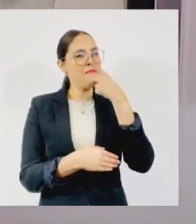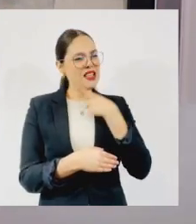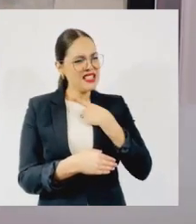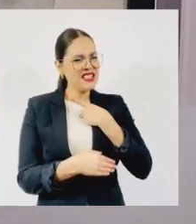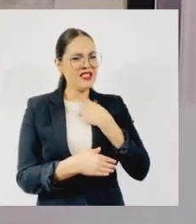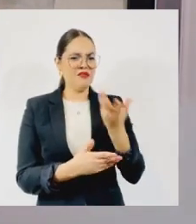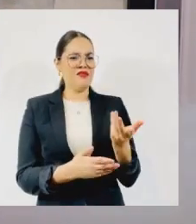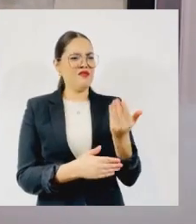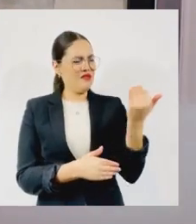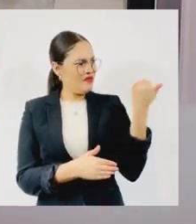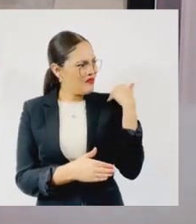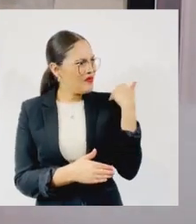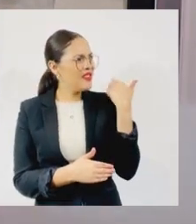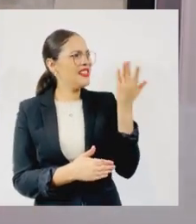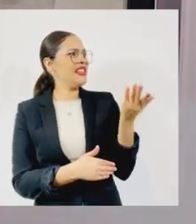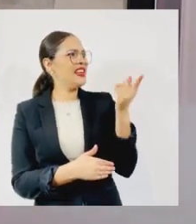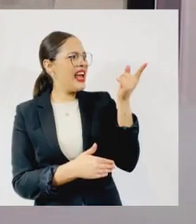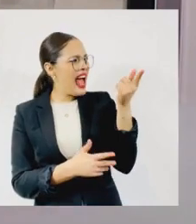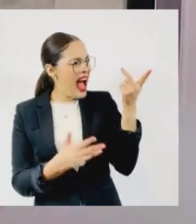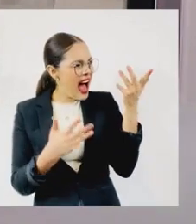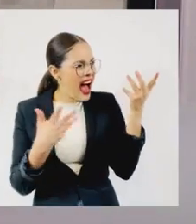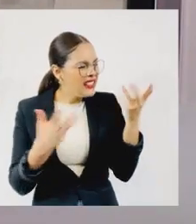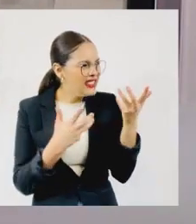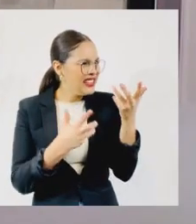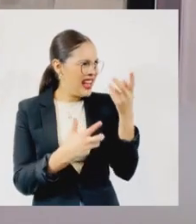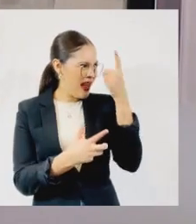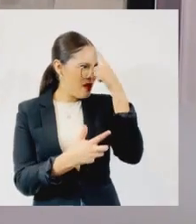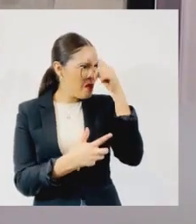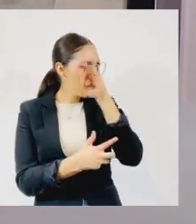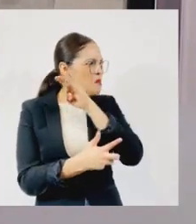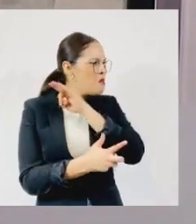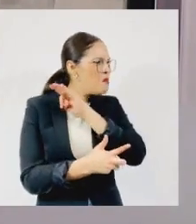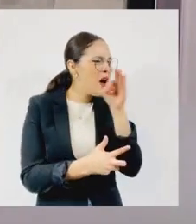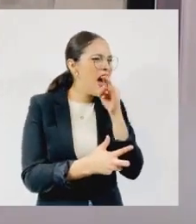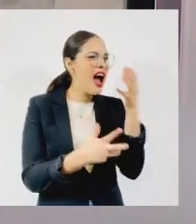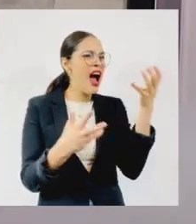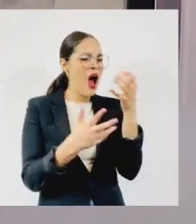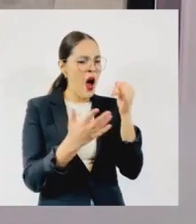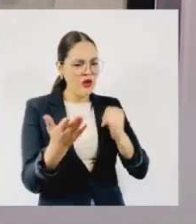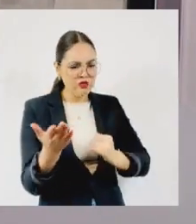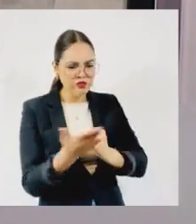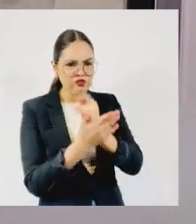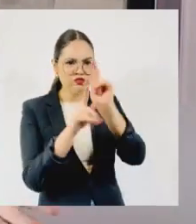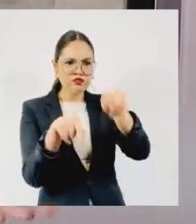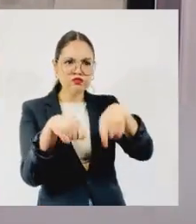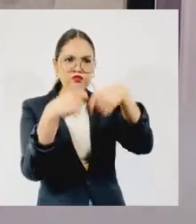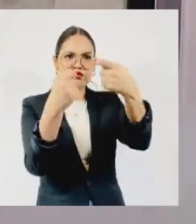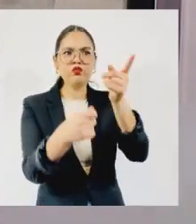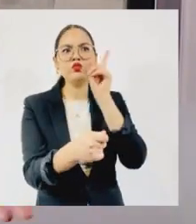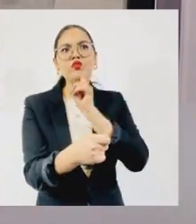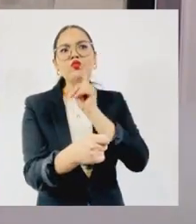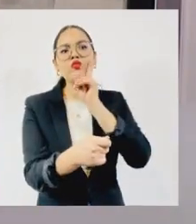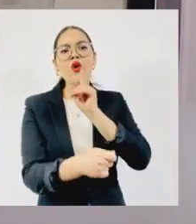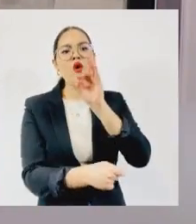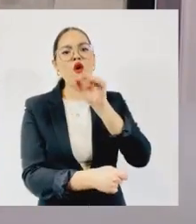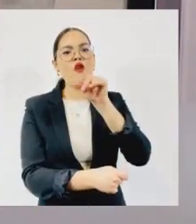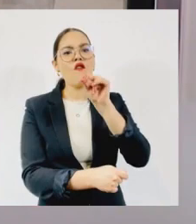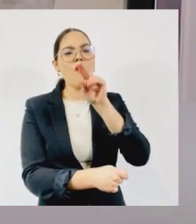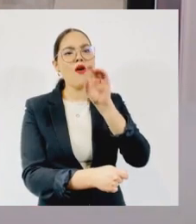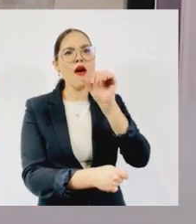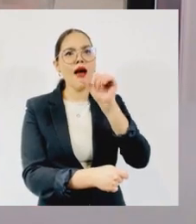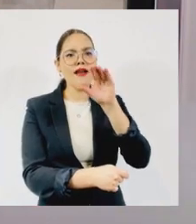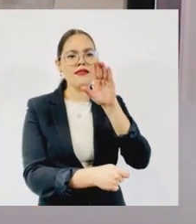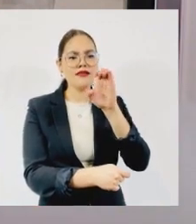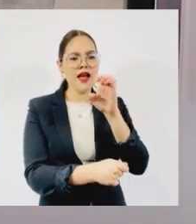me dijo, Olga, dime, ¿qué hiciste para poder decretarle la libertad a Florence